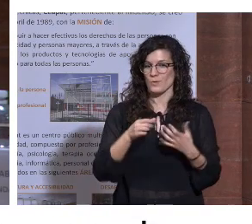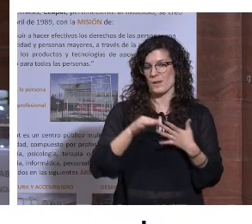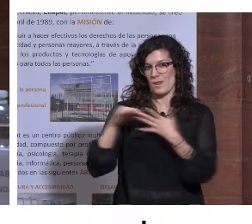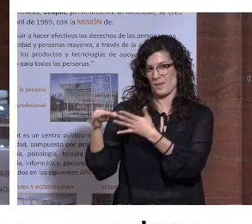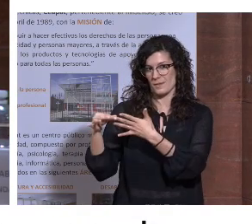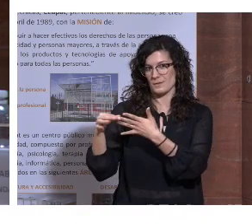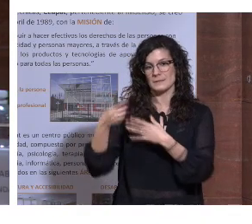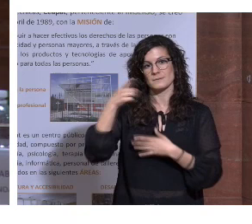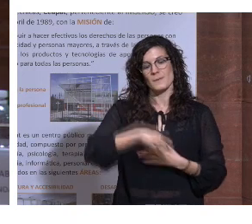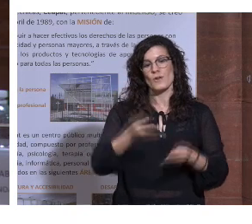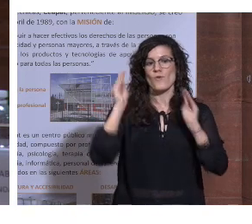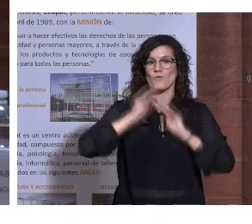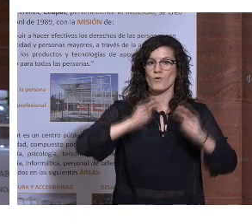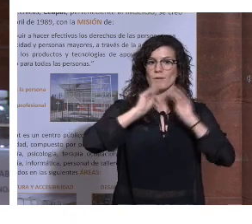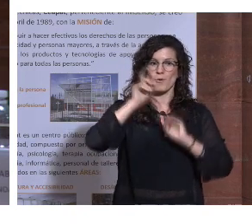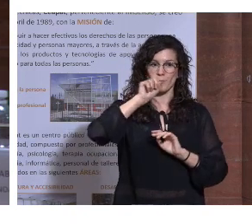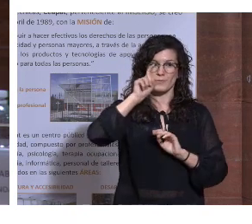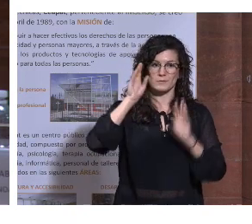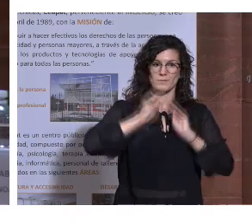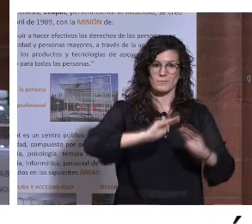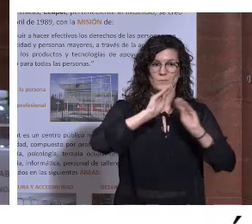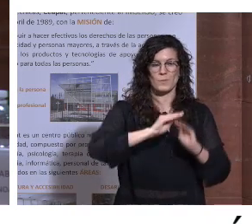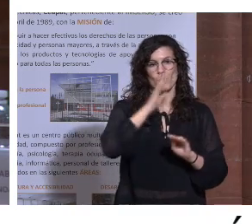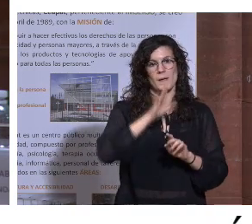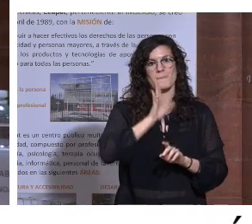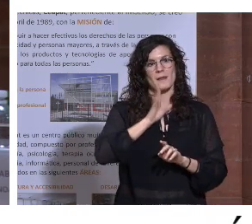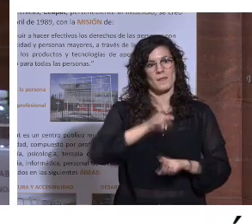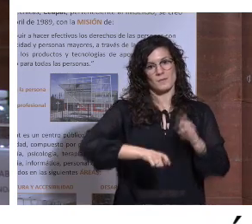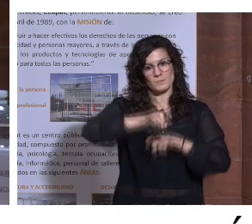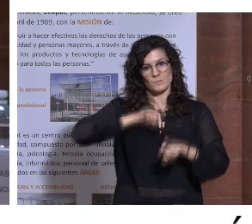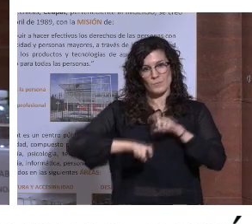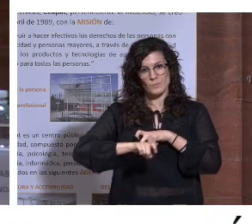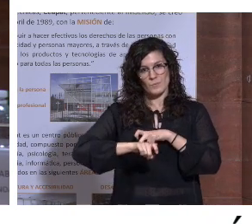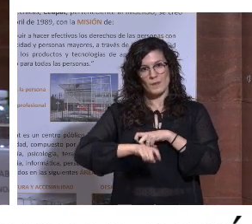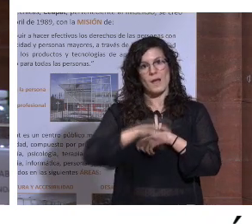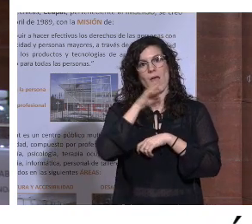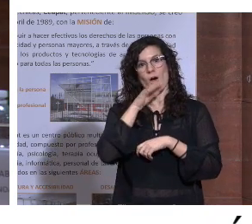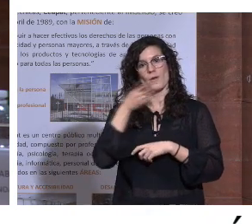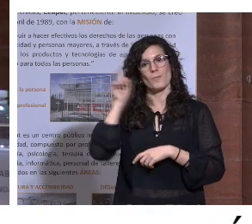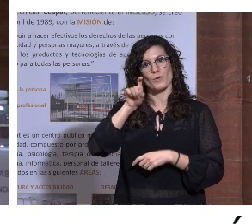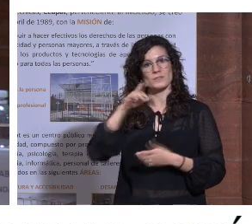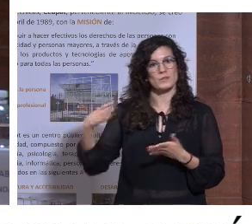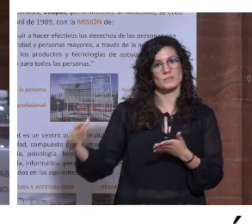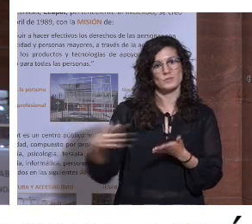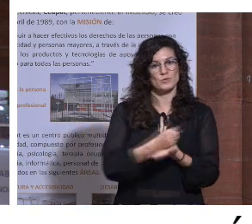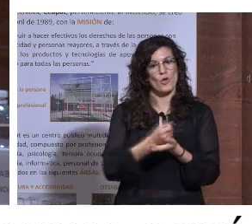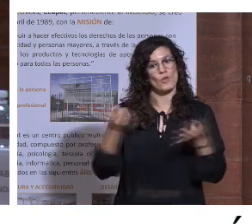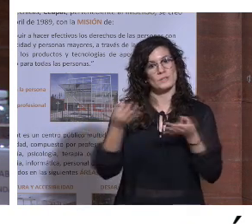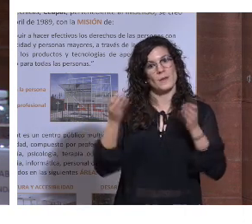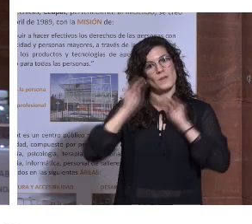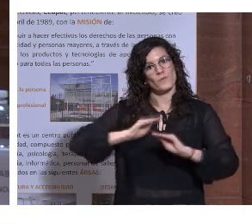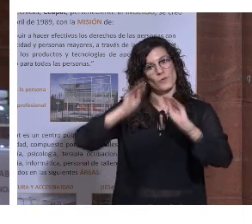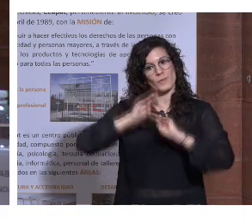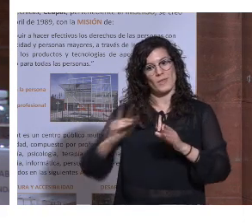La formación del profesorado, porque aquí ha habido un retroceso. Ya no es obligatorio que todos los maestros se formen en